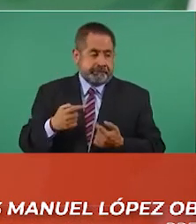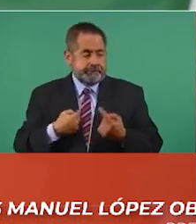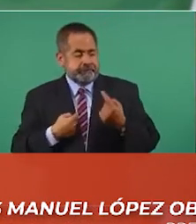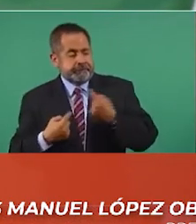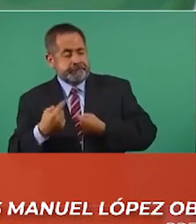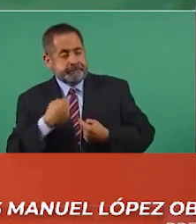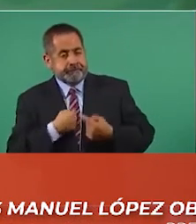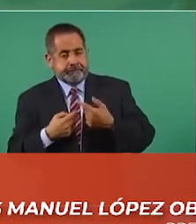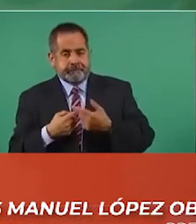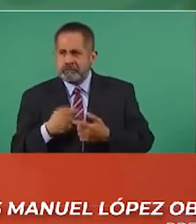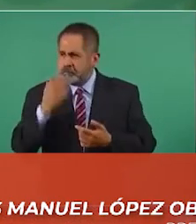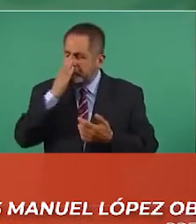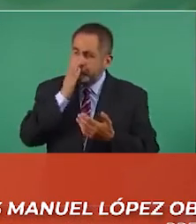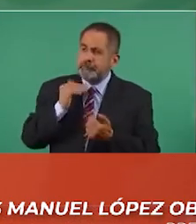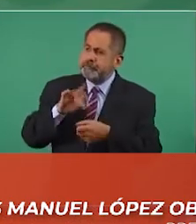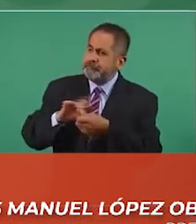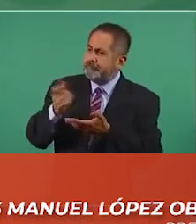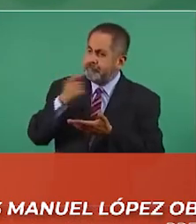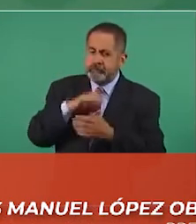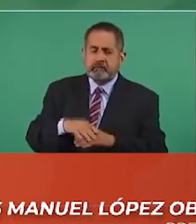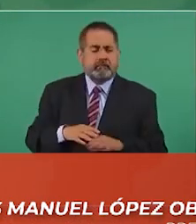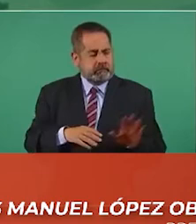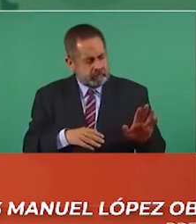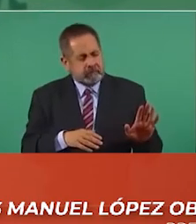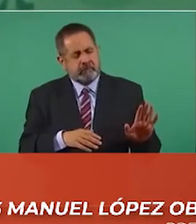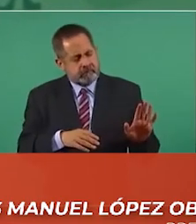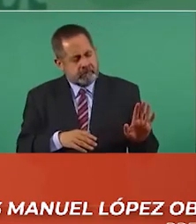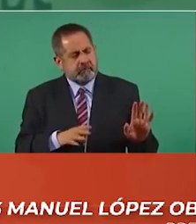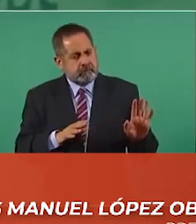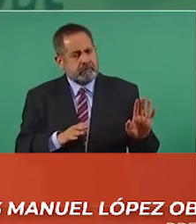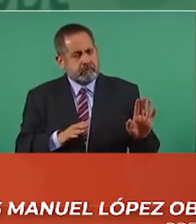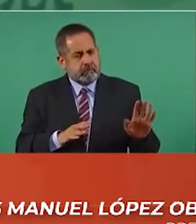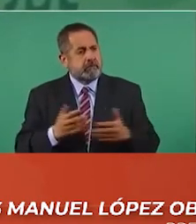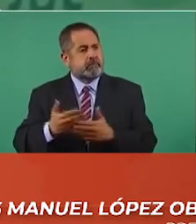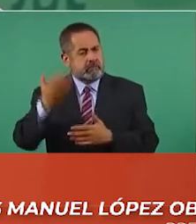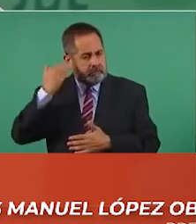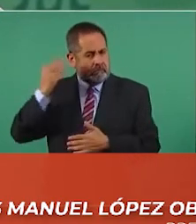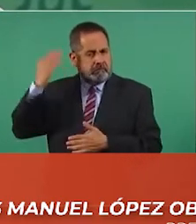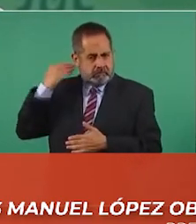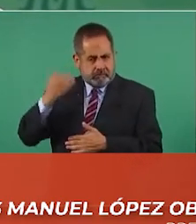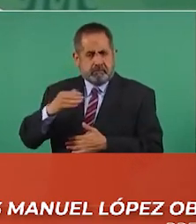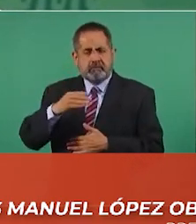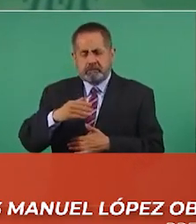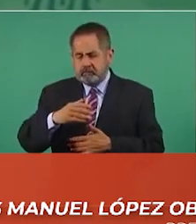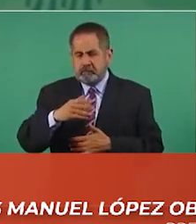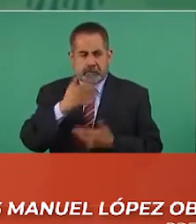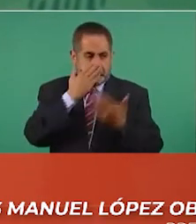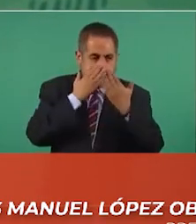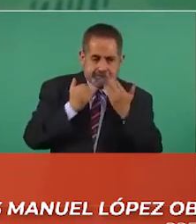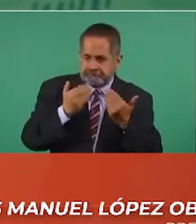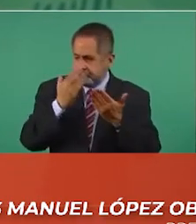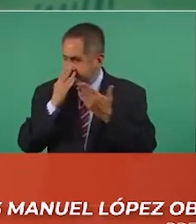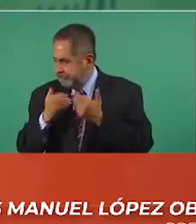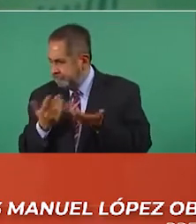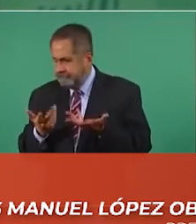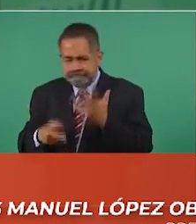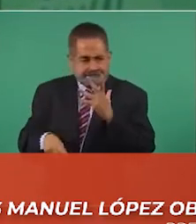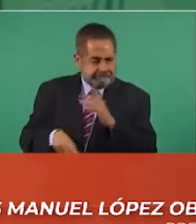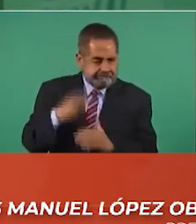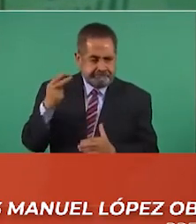y que no había medicamentos, y en efecto había falta de medicamentos al principio,